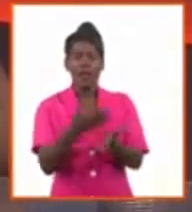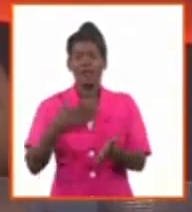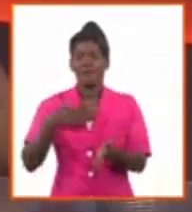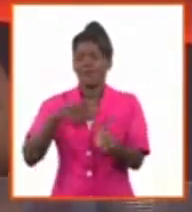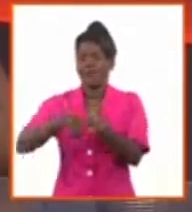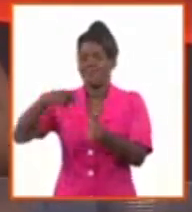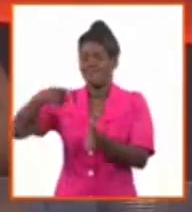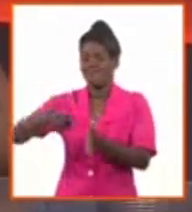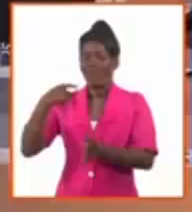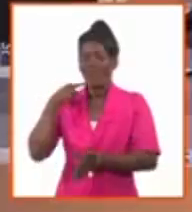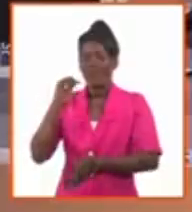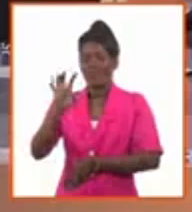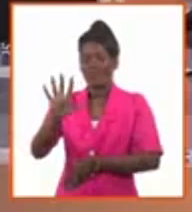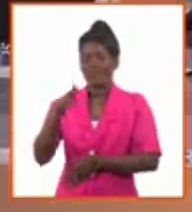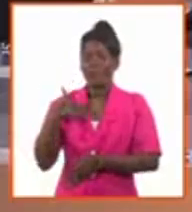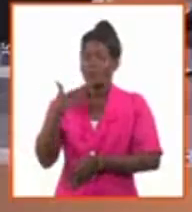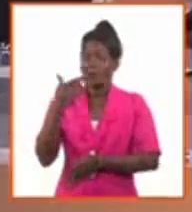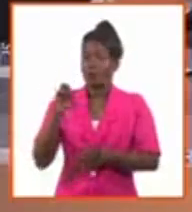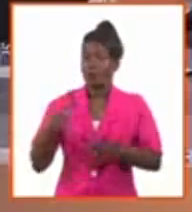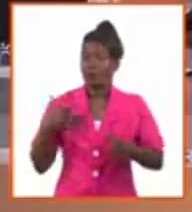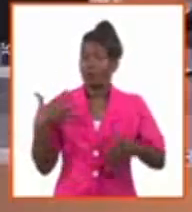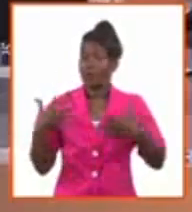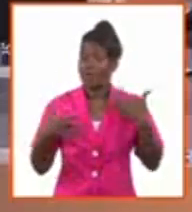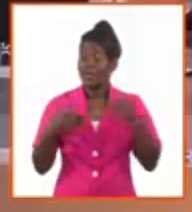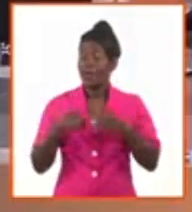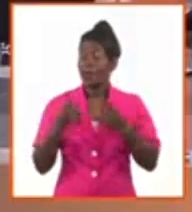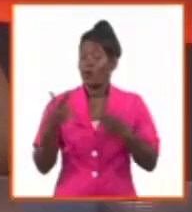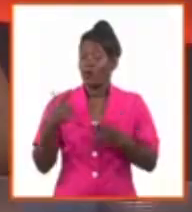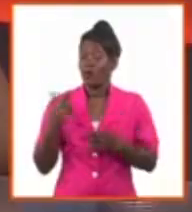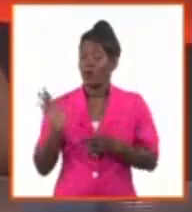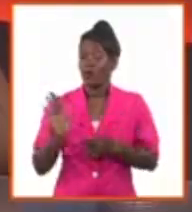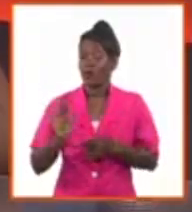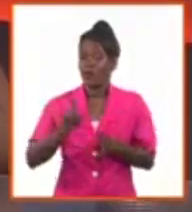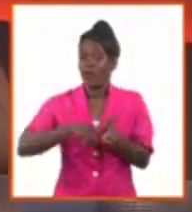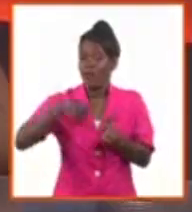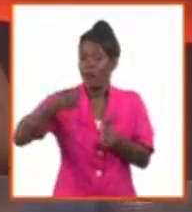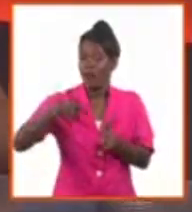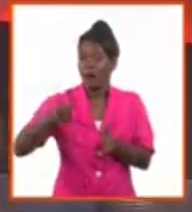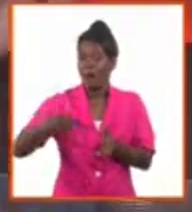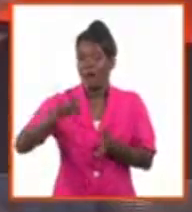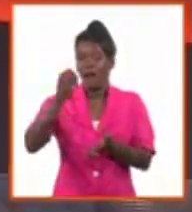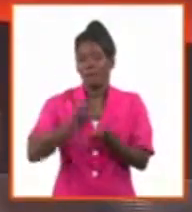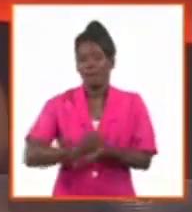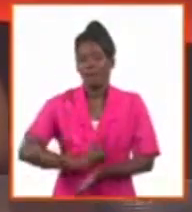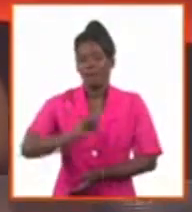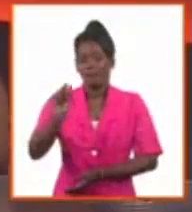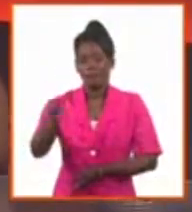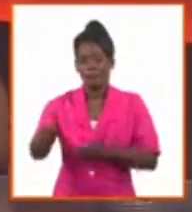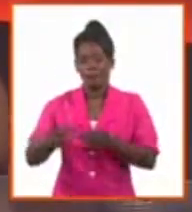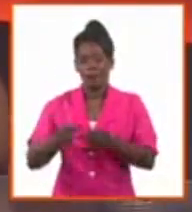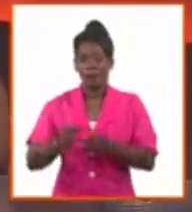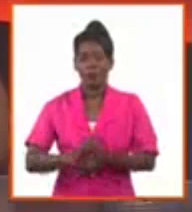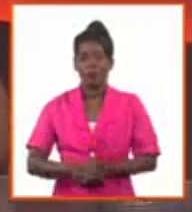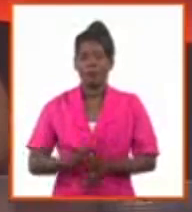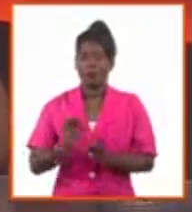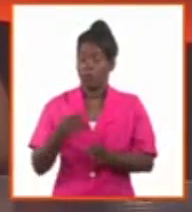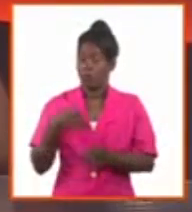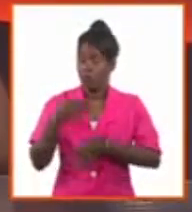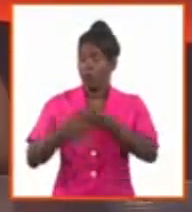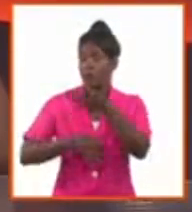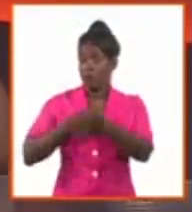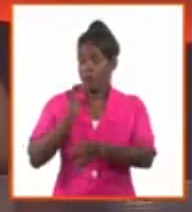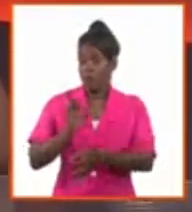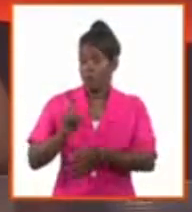Derecho, quinto año, así que es un placer estar aquí representándolos a ellos sobre todo. Decíamos anteriormente, lo mencionaba